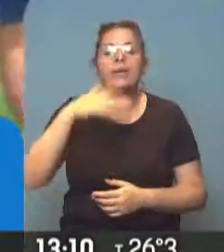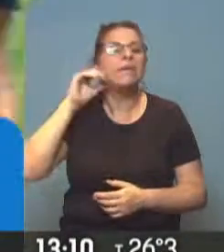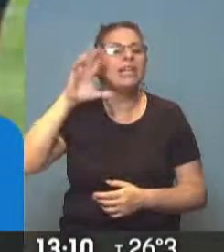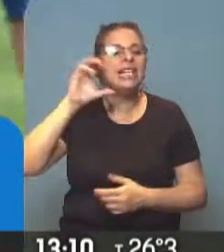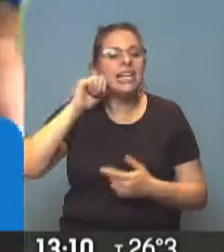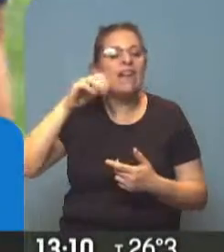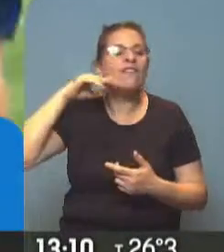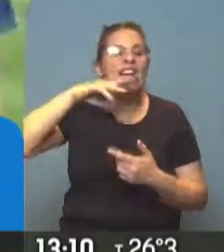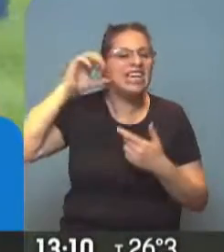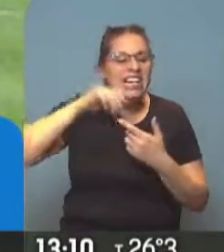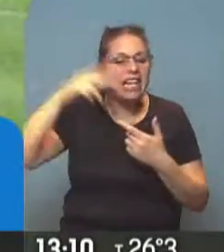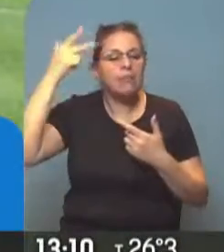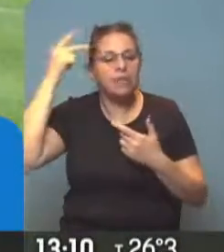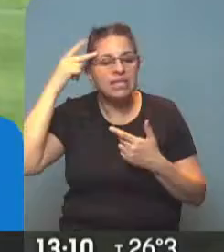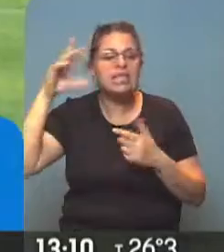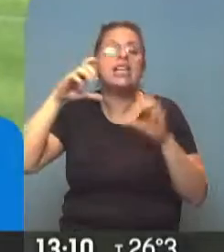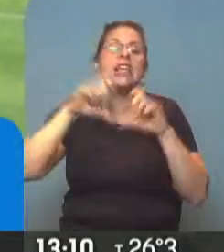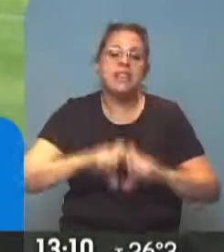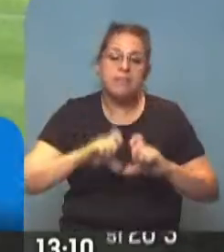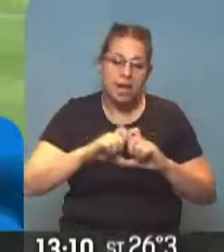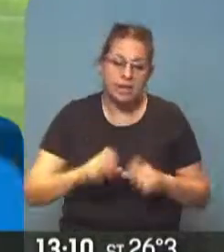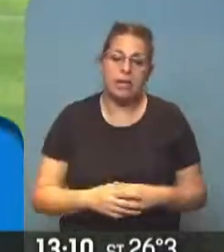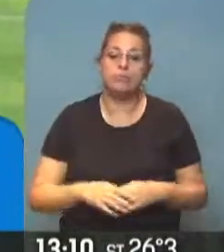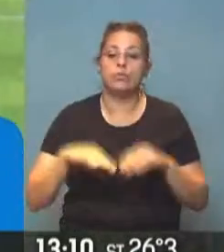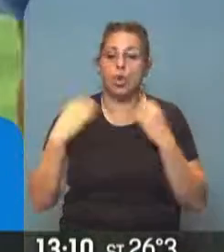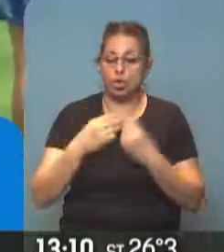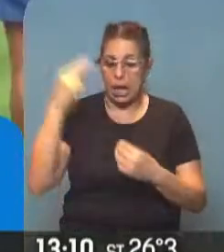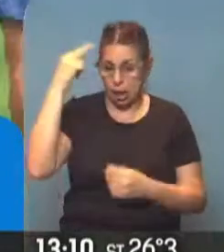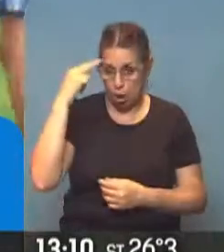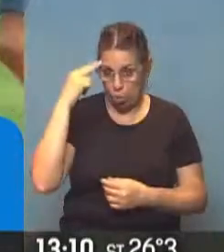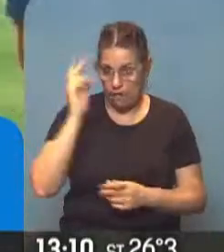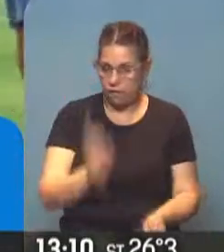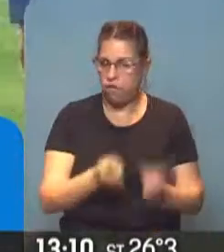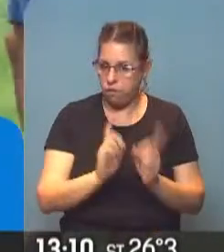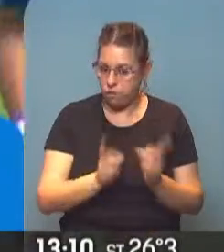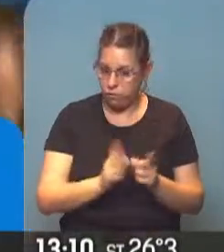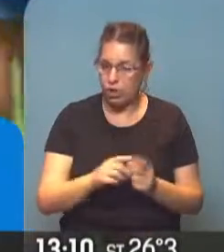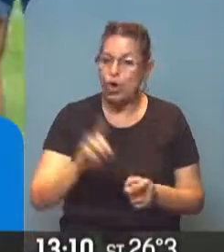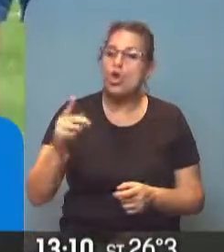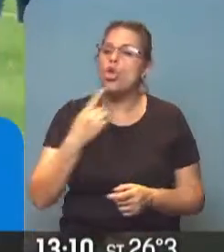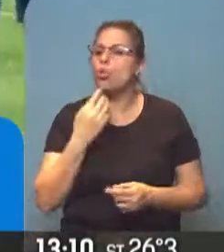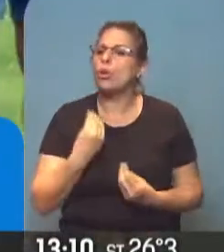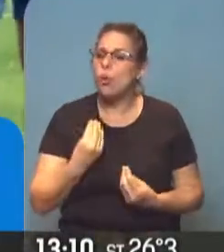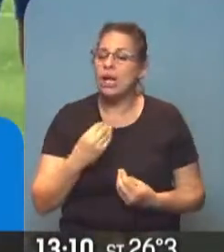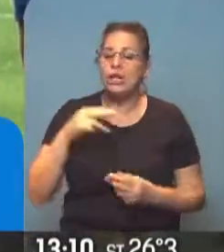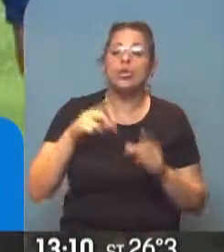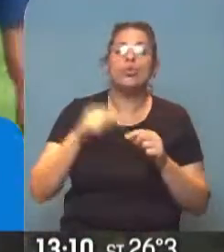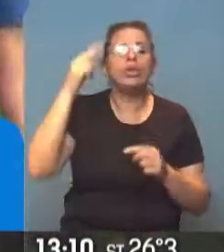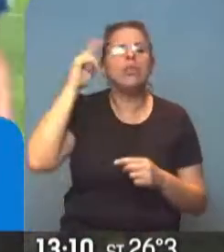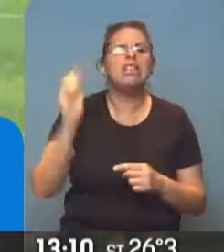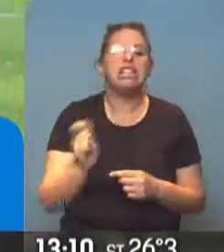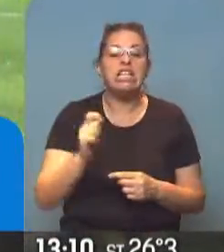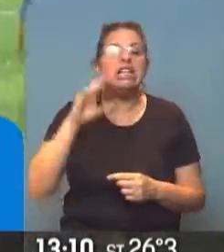Ever Banega, Lionel Messi y Ángel Di María. Hasta ahí los nueve que serían inamovibles para San Paoli. ¿Dónde viene la duda? El 9. ¿Quién es el 9? ¿Quién debe